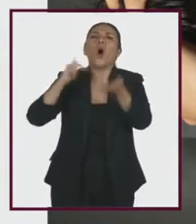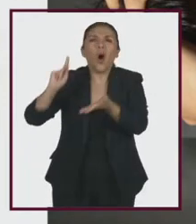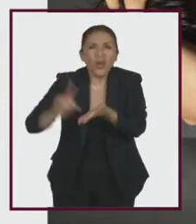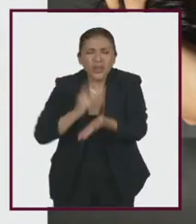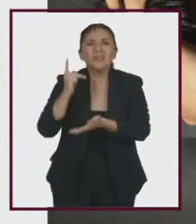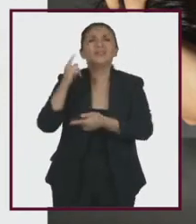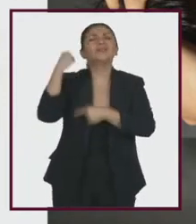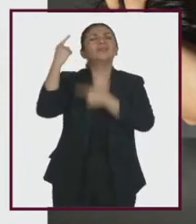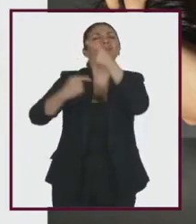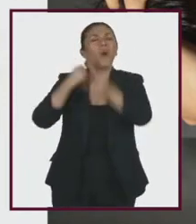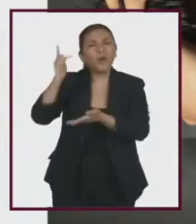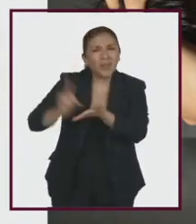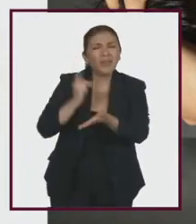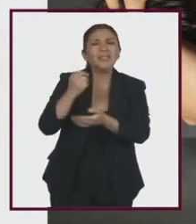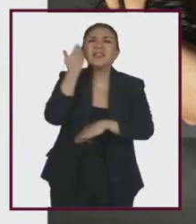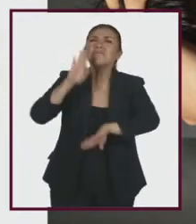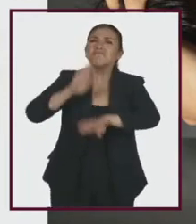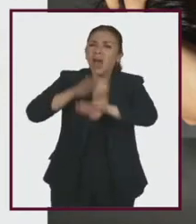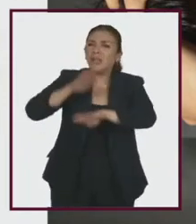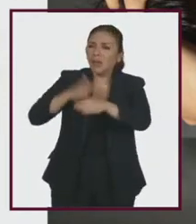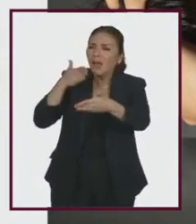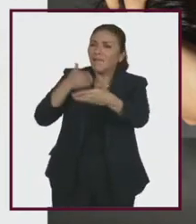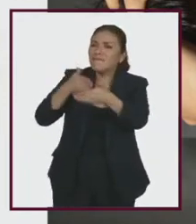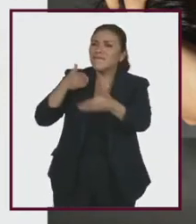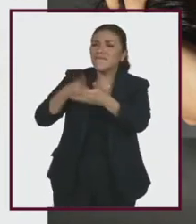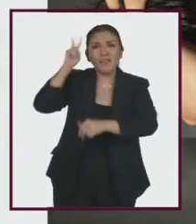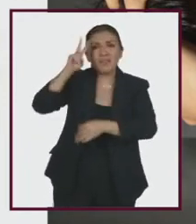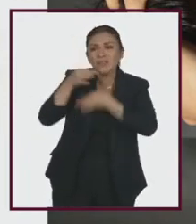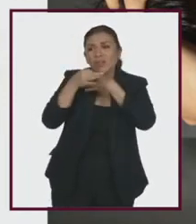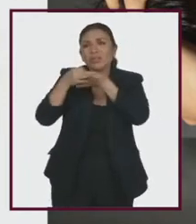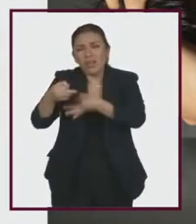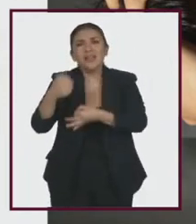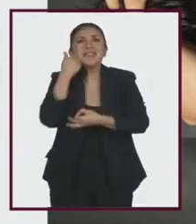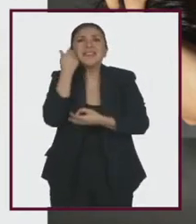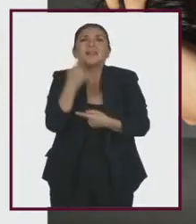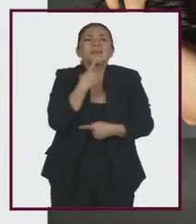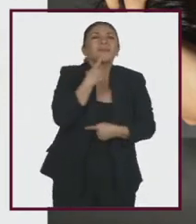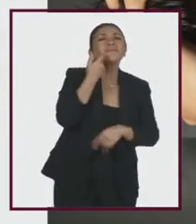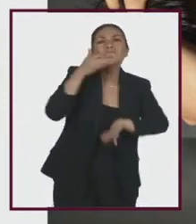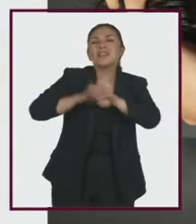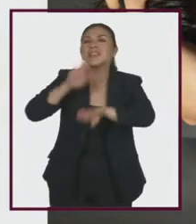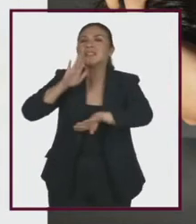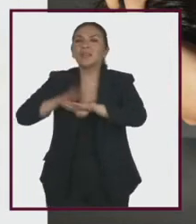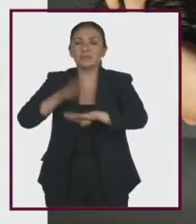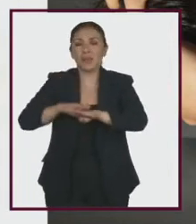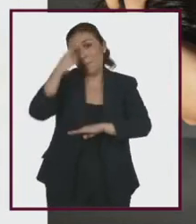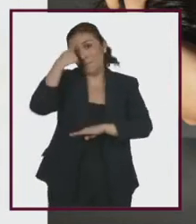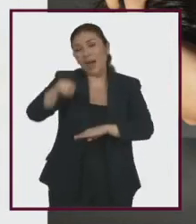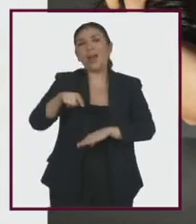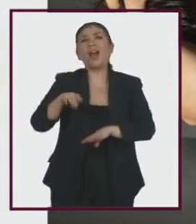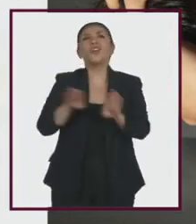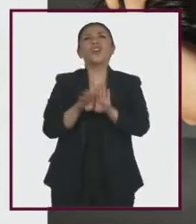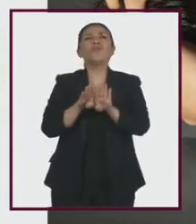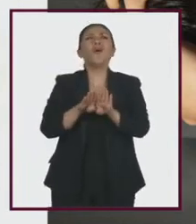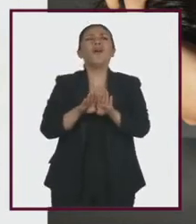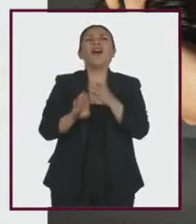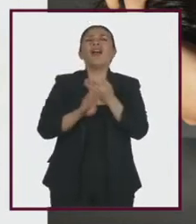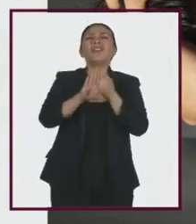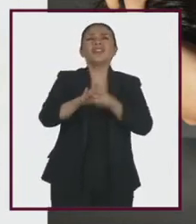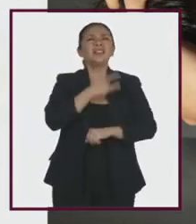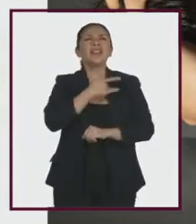nos lleva a buscar la sustancia de forma compulsiva para evitar las consecuencias